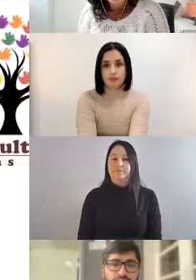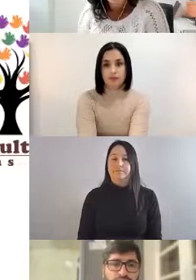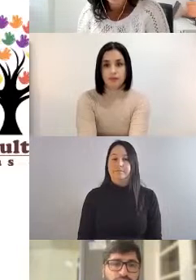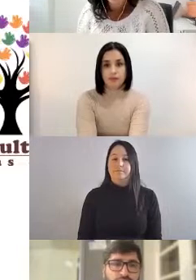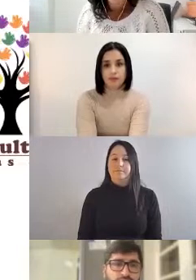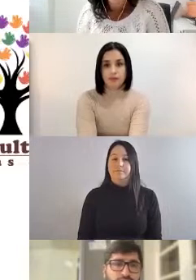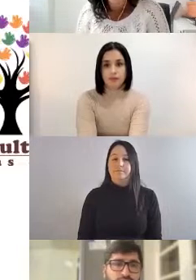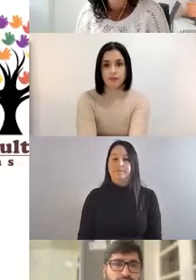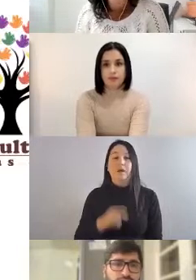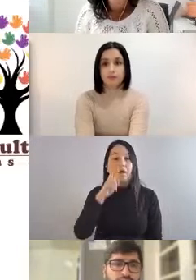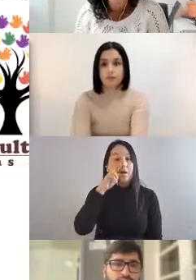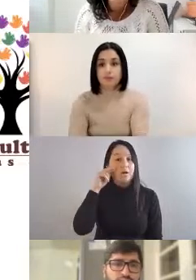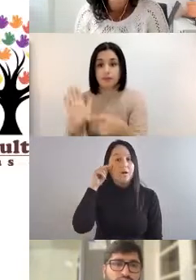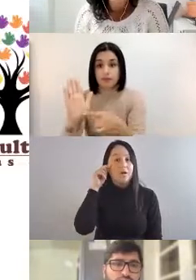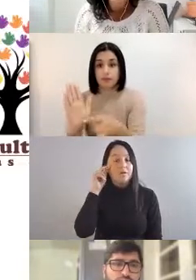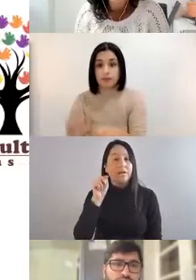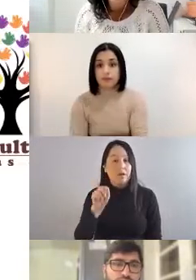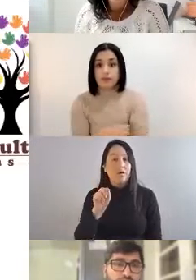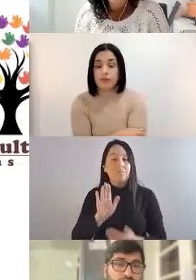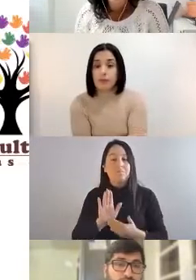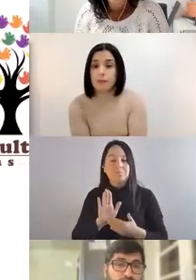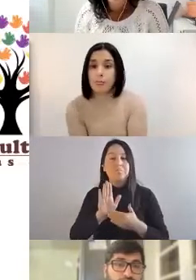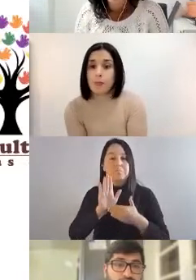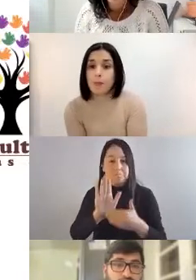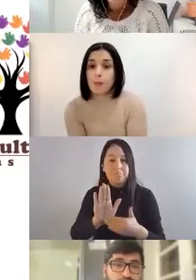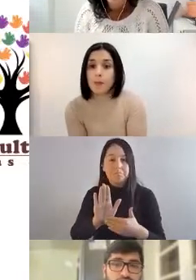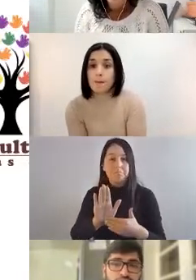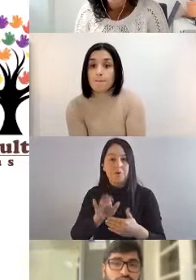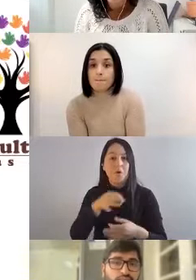Tomás, ¿tú presentas? ¿O él cuenta un poco más de...?